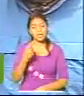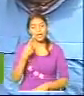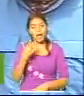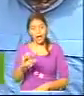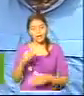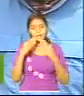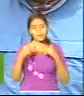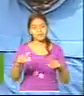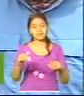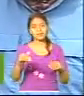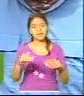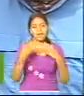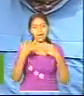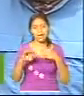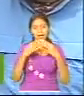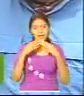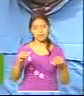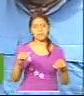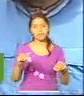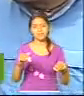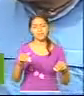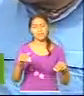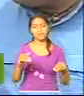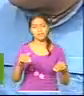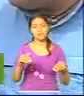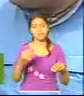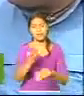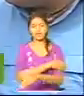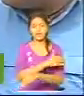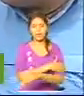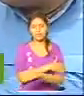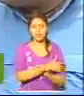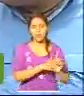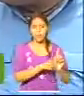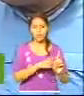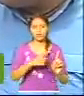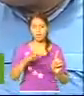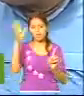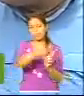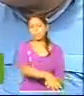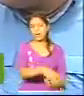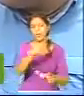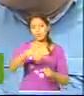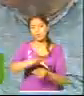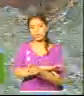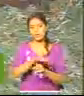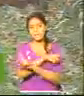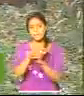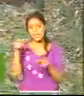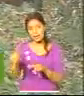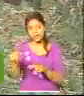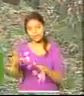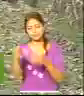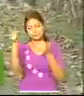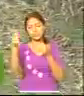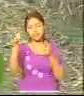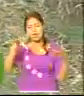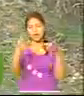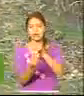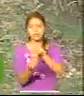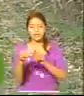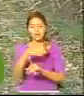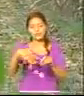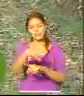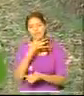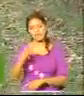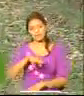transmiten, tapan el mensaje que la oposición transmite en varias canciones, pero ellos la convierten en la